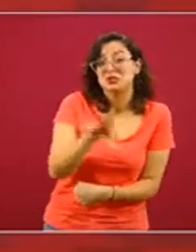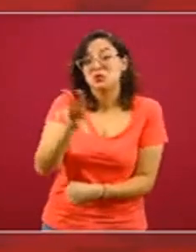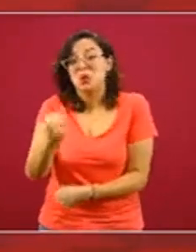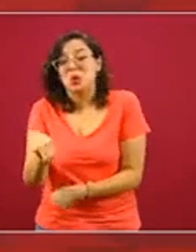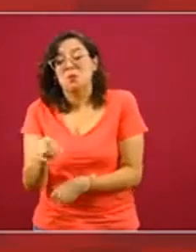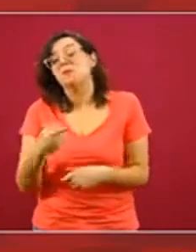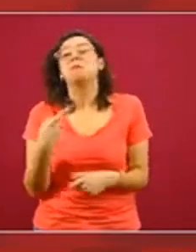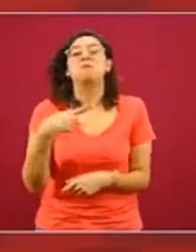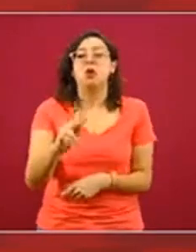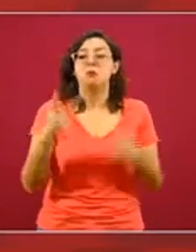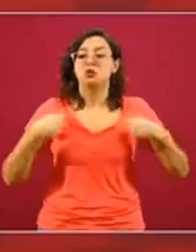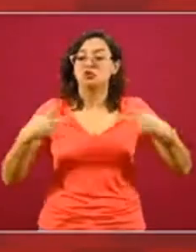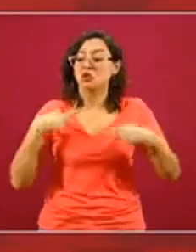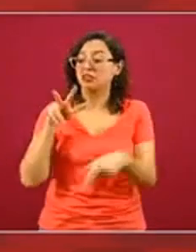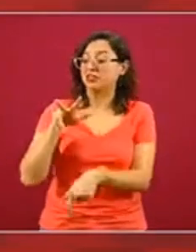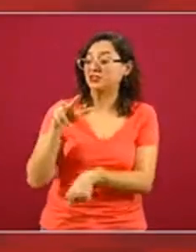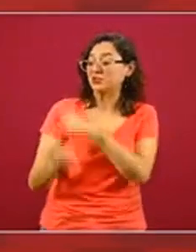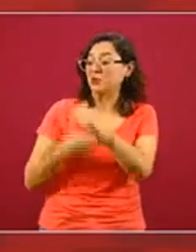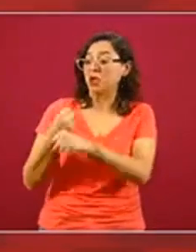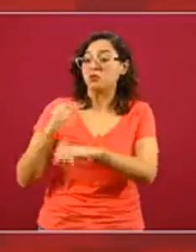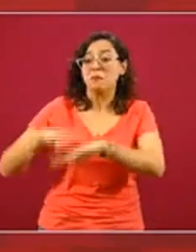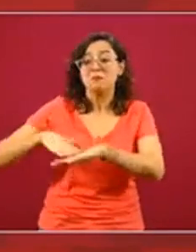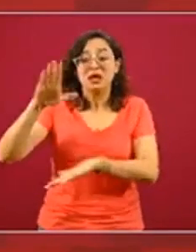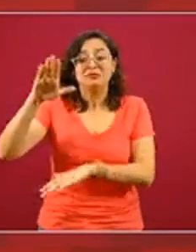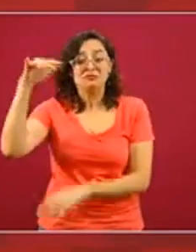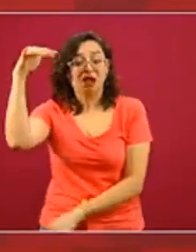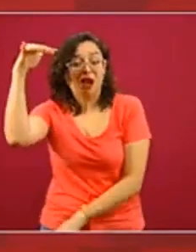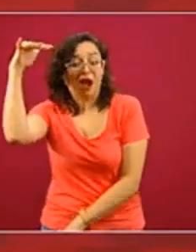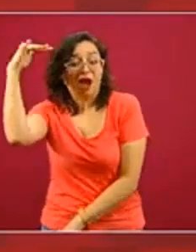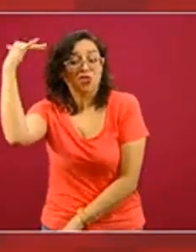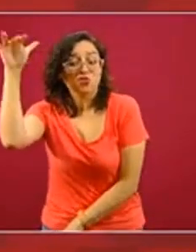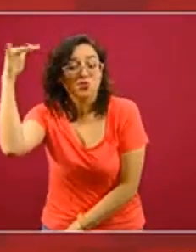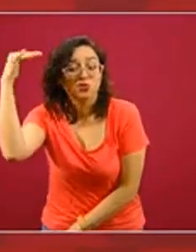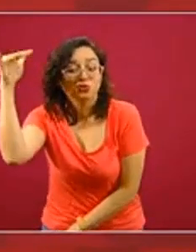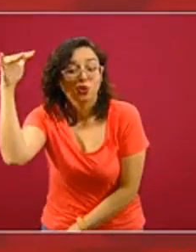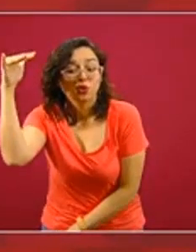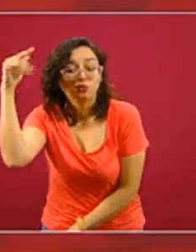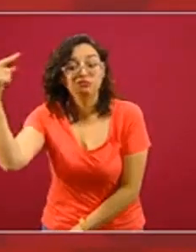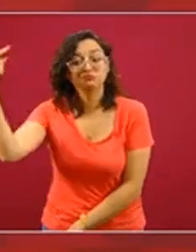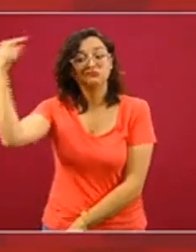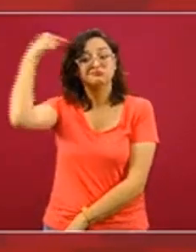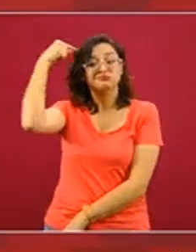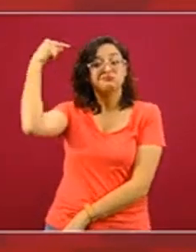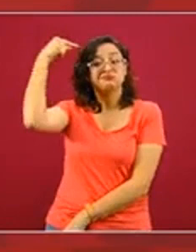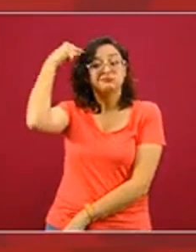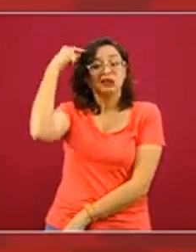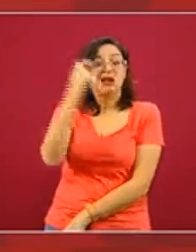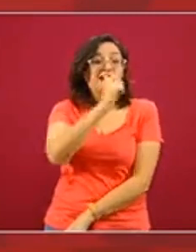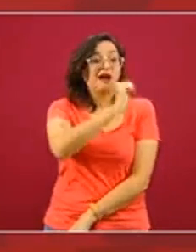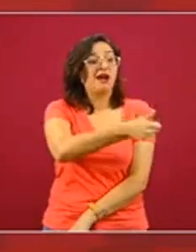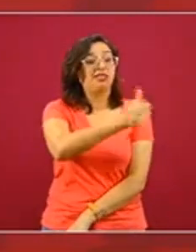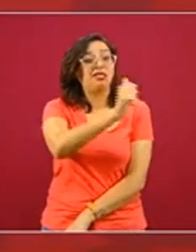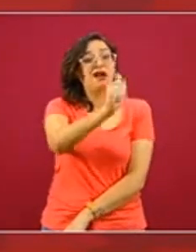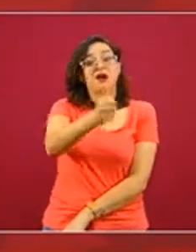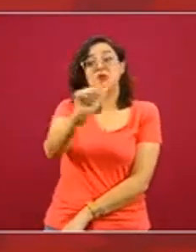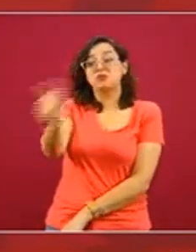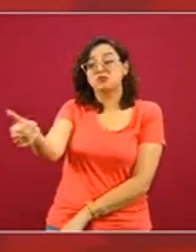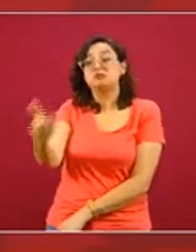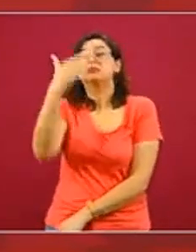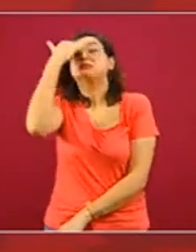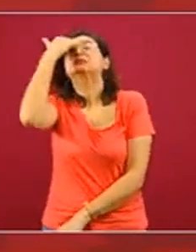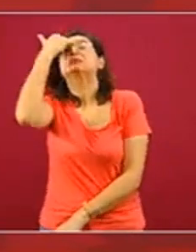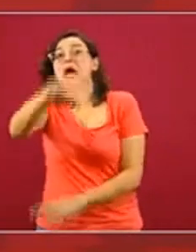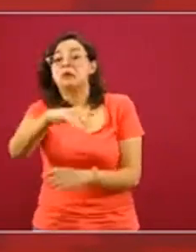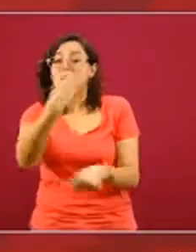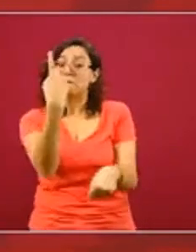tenga más de 18 años es una persona adulta y tiene conciencia de un riesgo en la medida en que